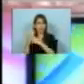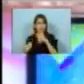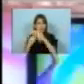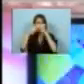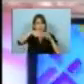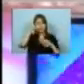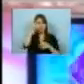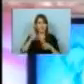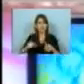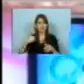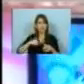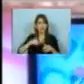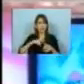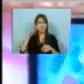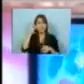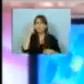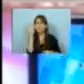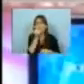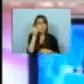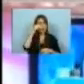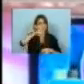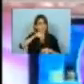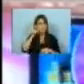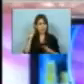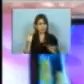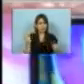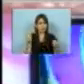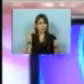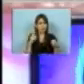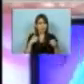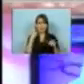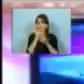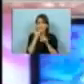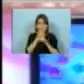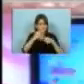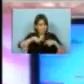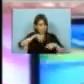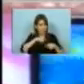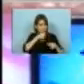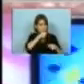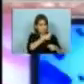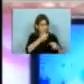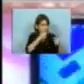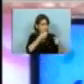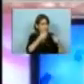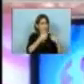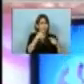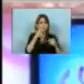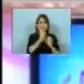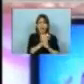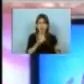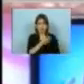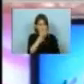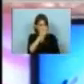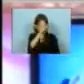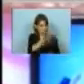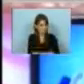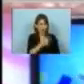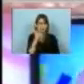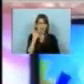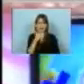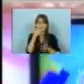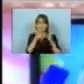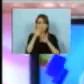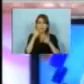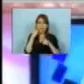de este país, sino las más importantes de la tele. Y me parece que te tratamos con tanto respeto que esto me parece que es de cuarta, chicos. La verdad es que estábamos